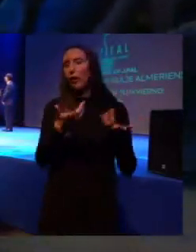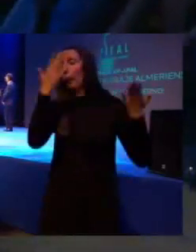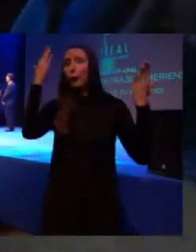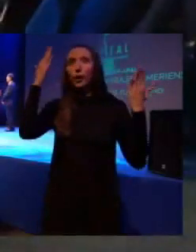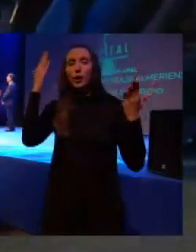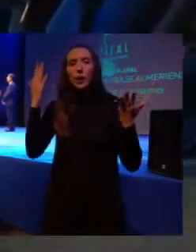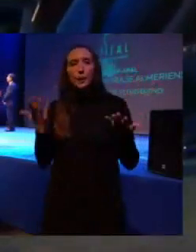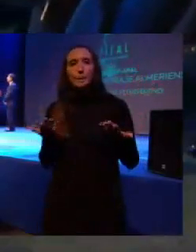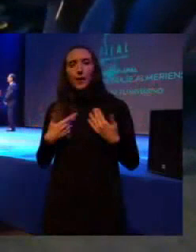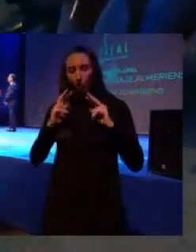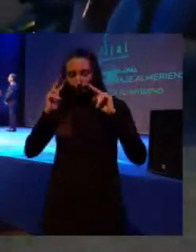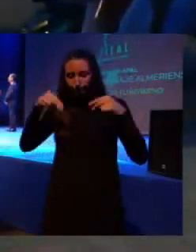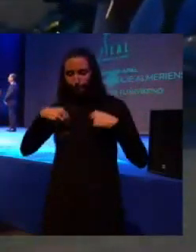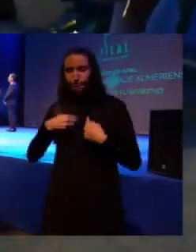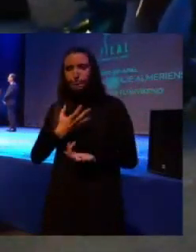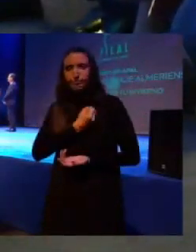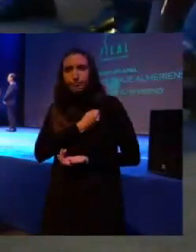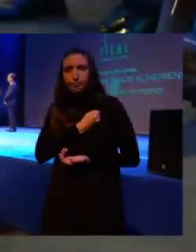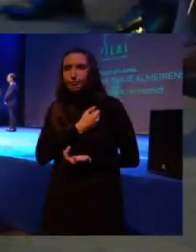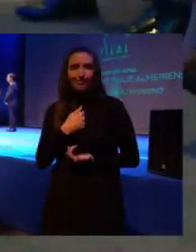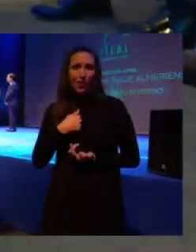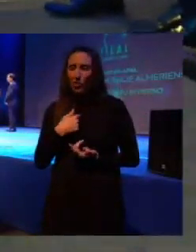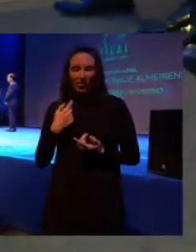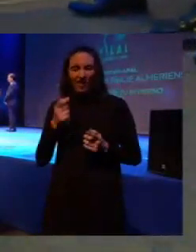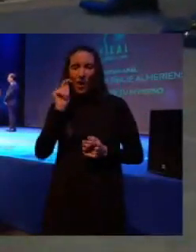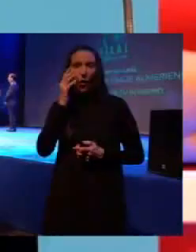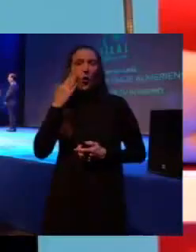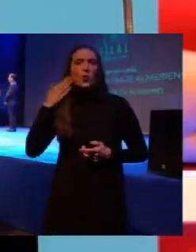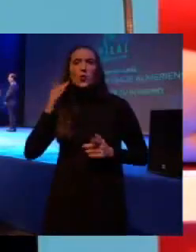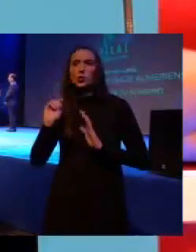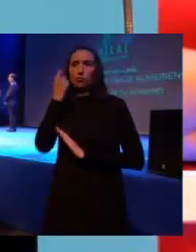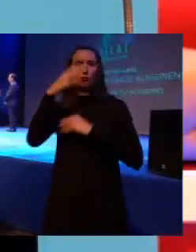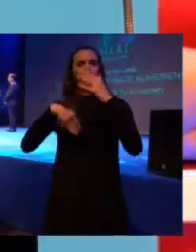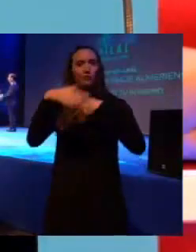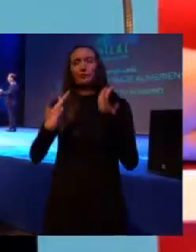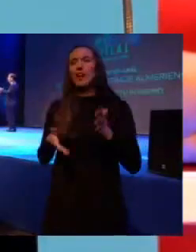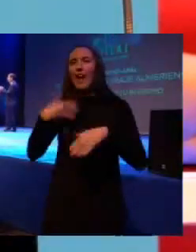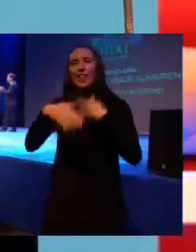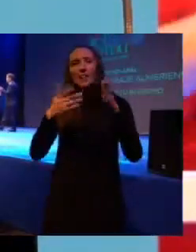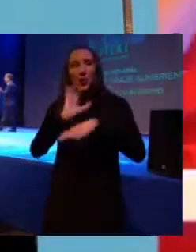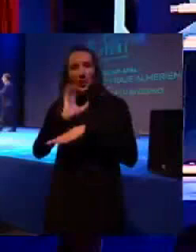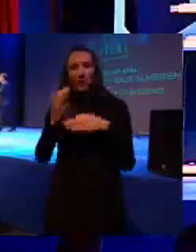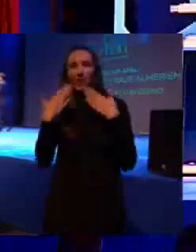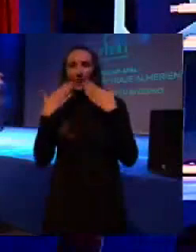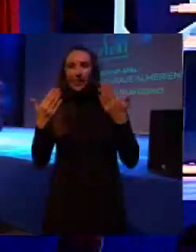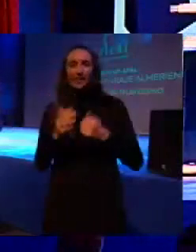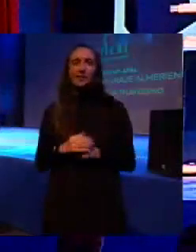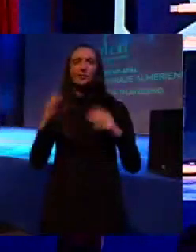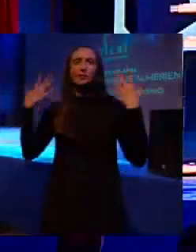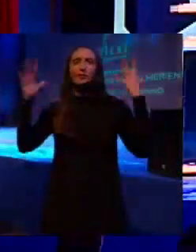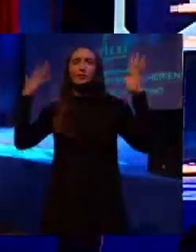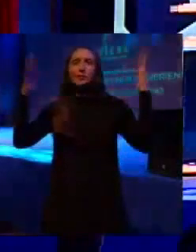pero nunca te decepciones a ti mismo. Así que nada, adelante con el cine. Gracias.